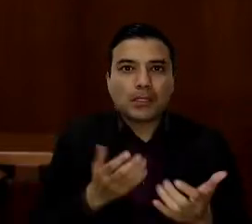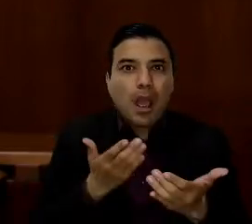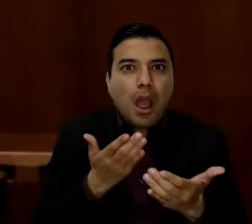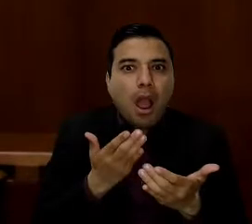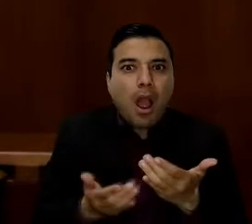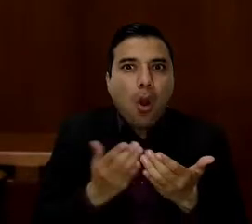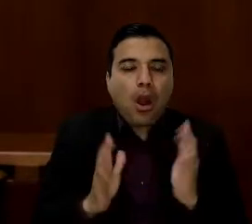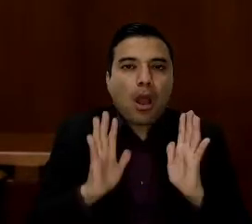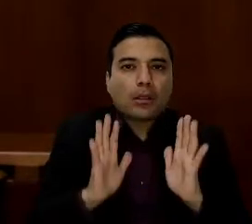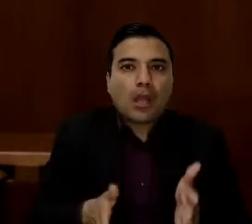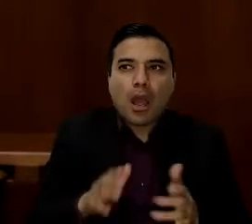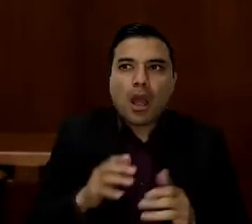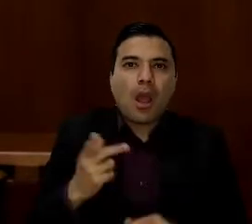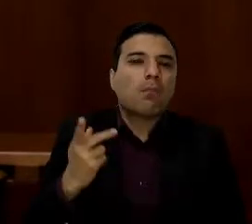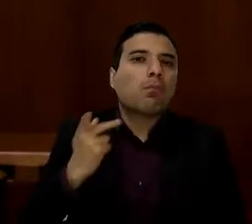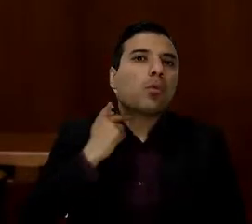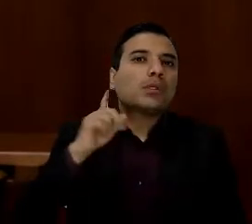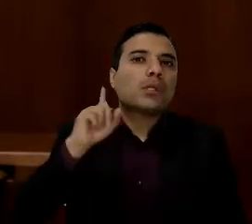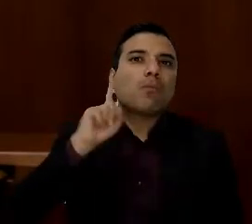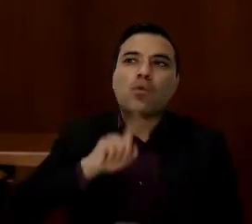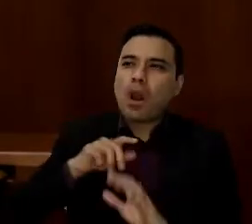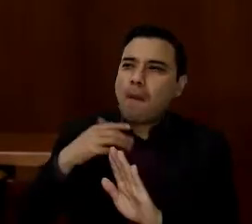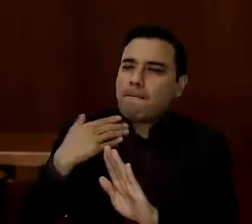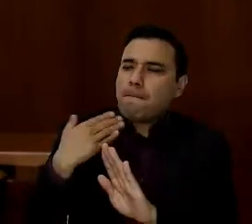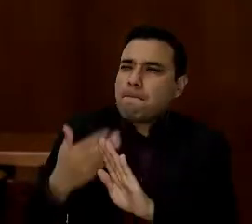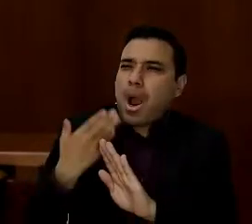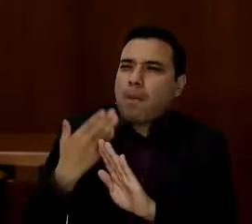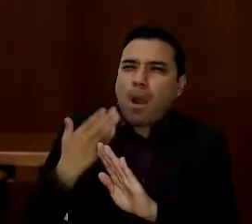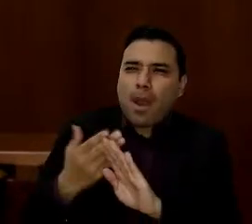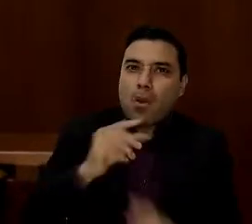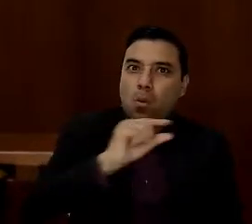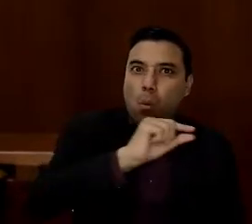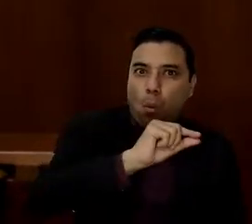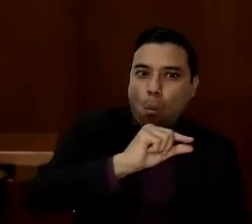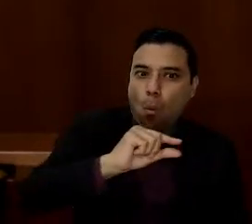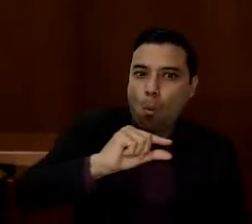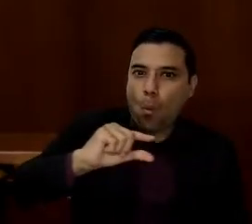constatamos la violencia política contra las mujeres